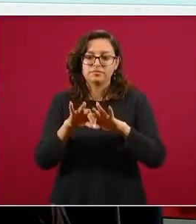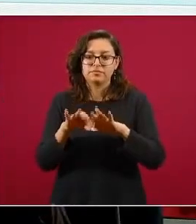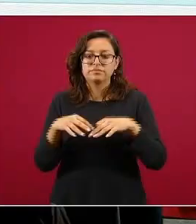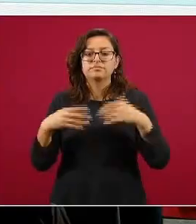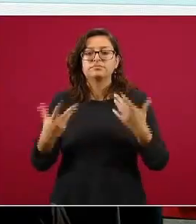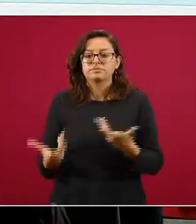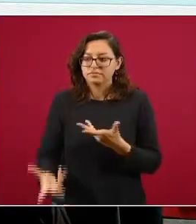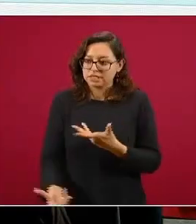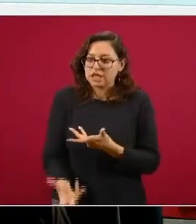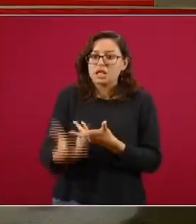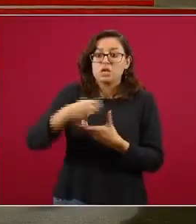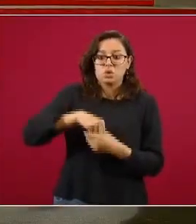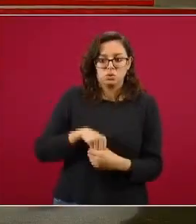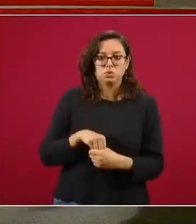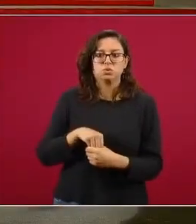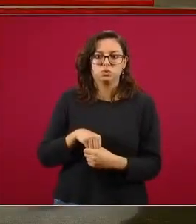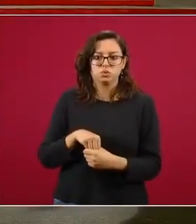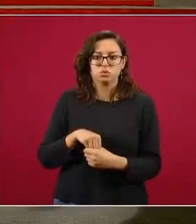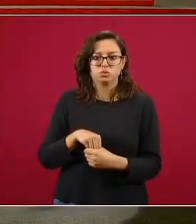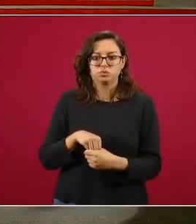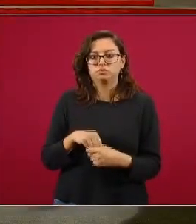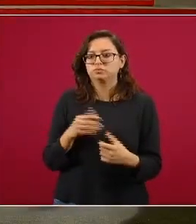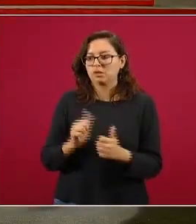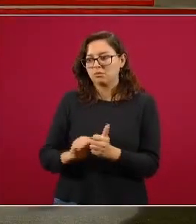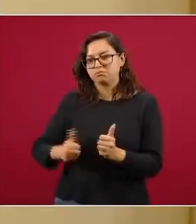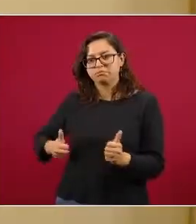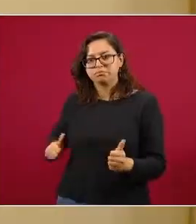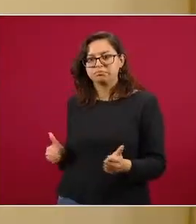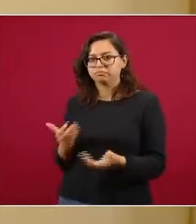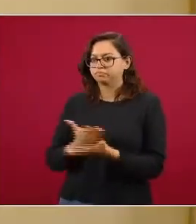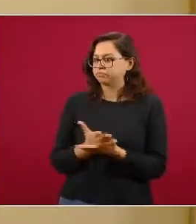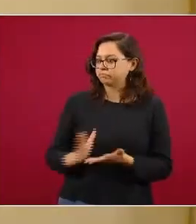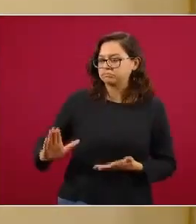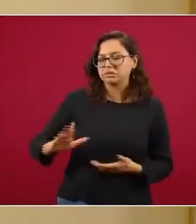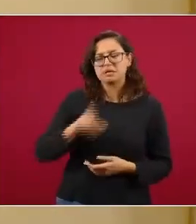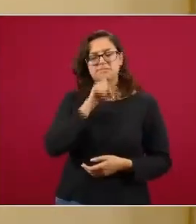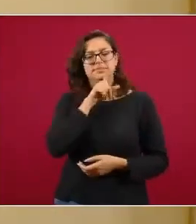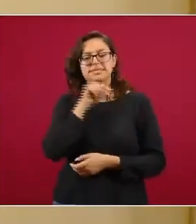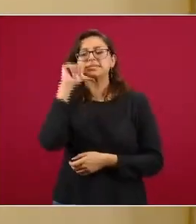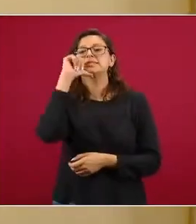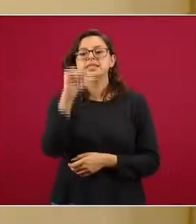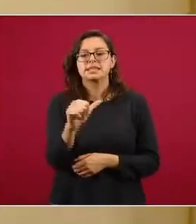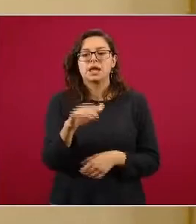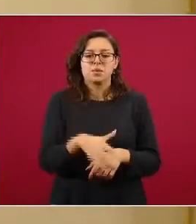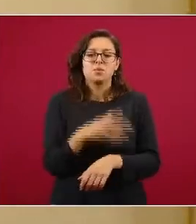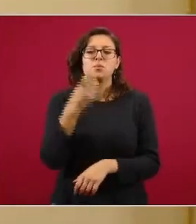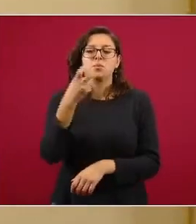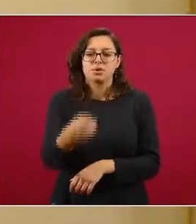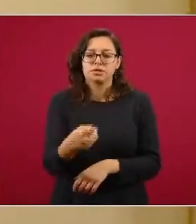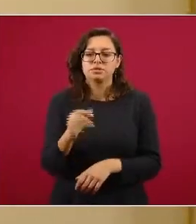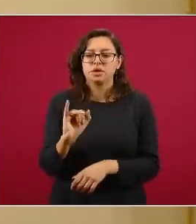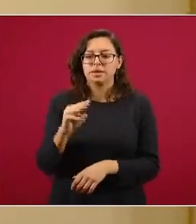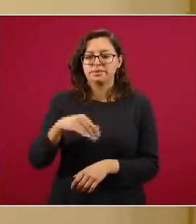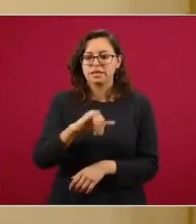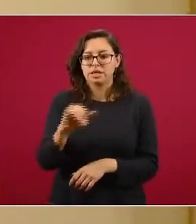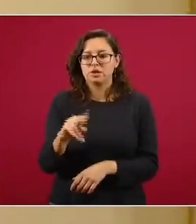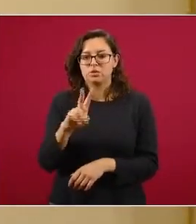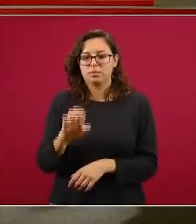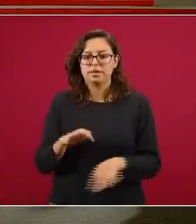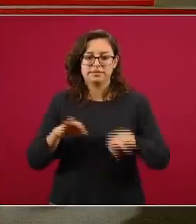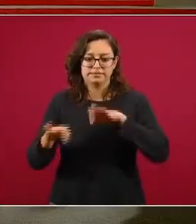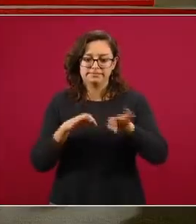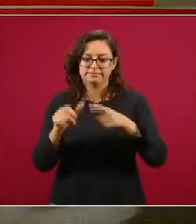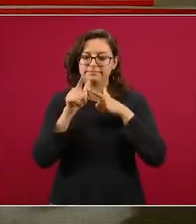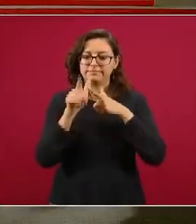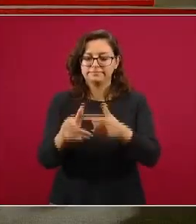la inclusión. Como bien decimos, que nadie se quede afuera, que nadie se quede atrás, y por eso mismo desde el INJUVE seguiremos trabajando por ello. Muchas